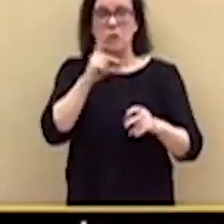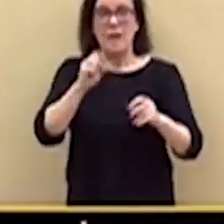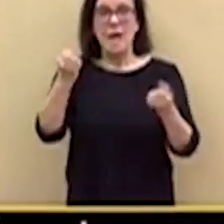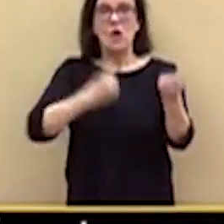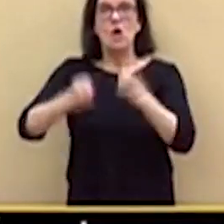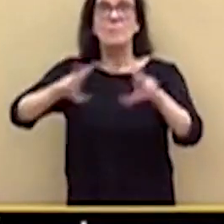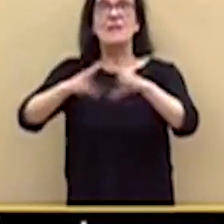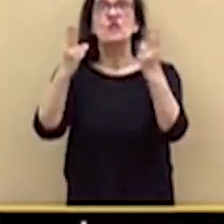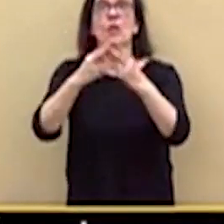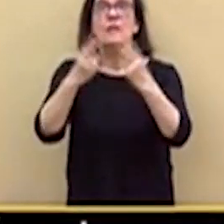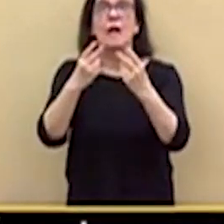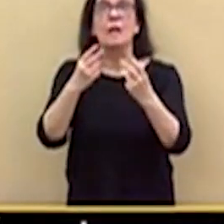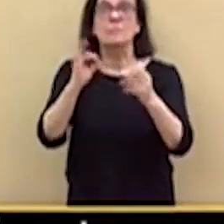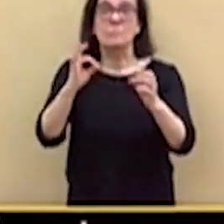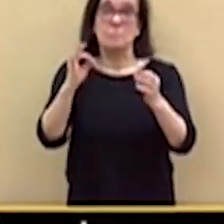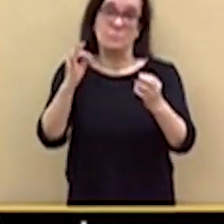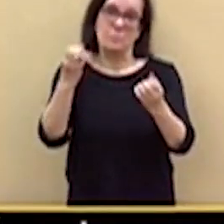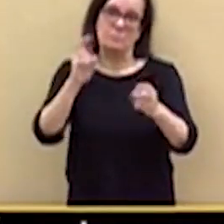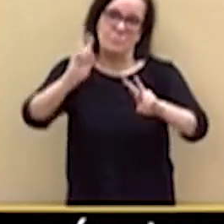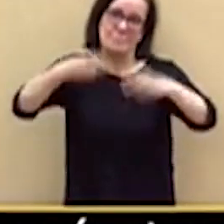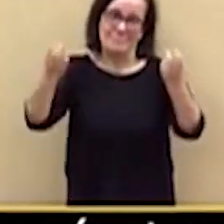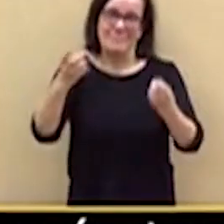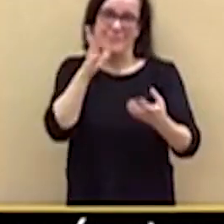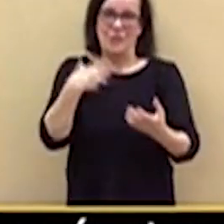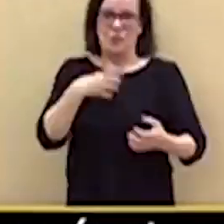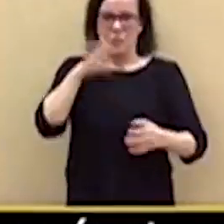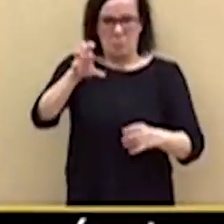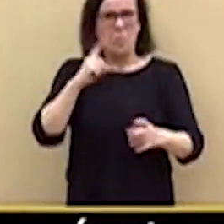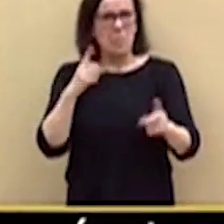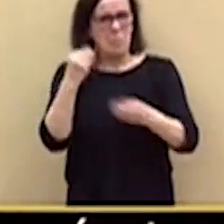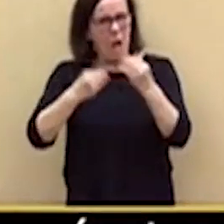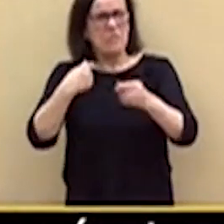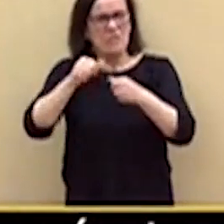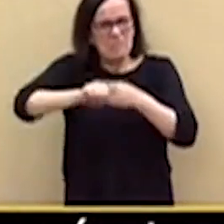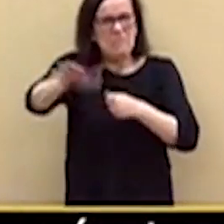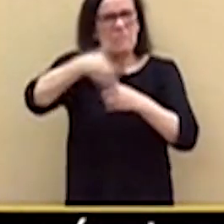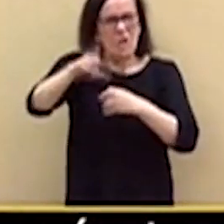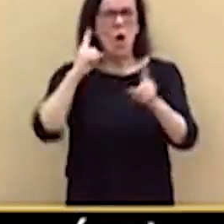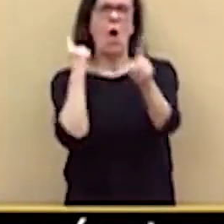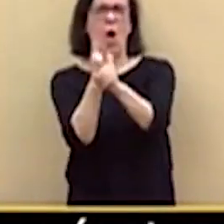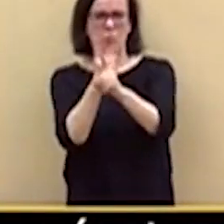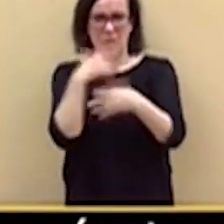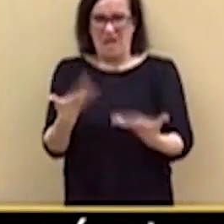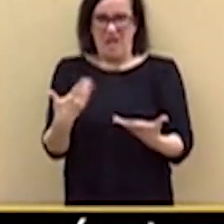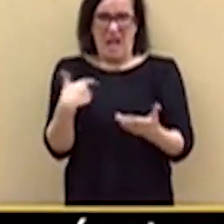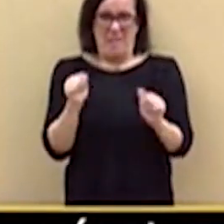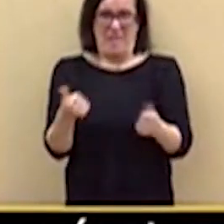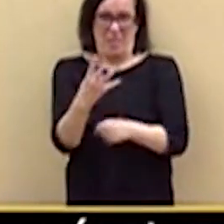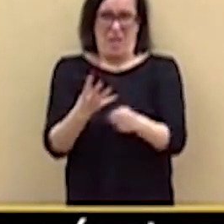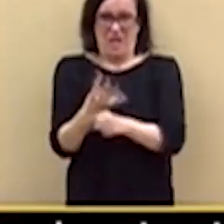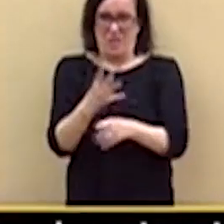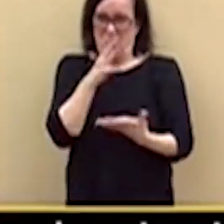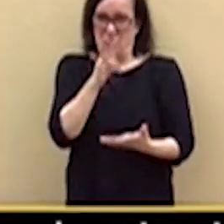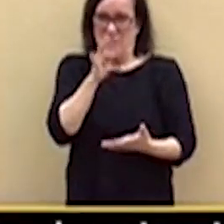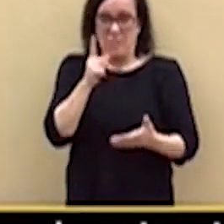país. Tiempo ahora para hacer oposición. Estaremos, o estamos, mejor dicho, al principio de la legislatura y lo haremos cuando hayamos superado el